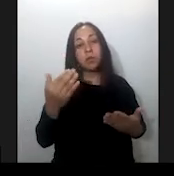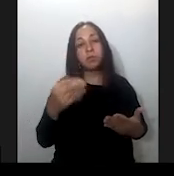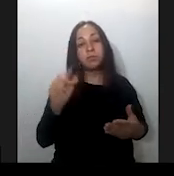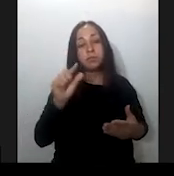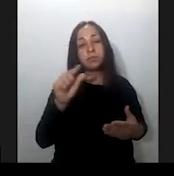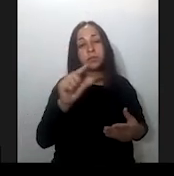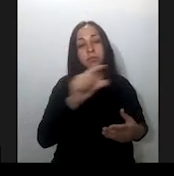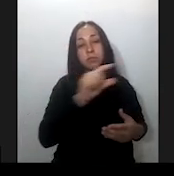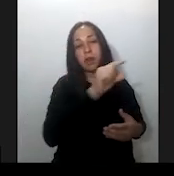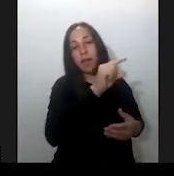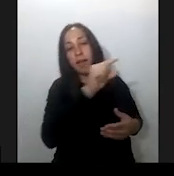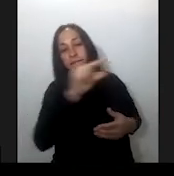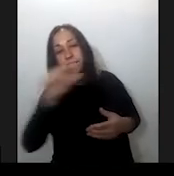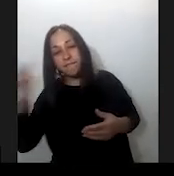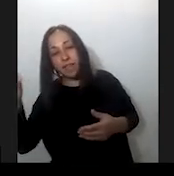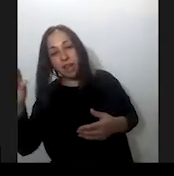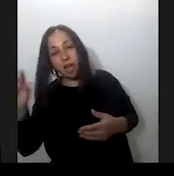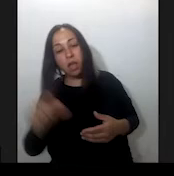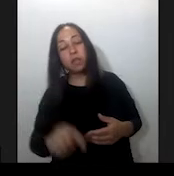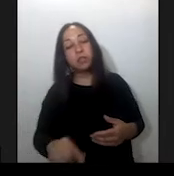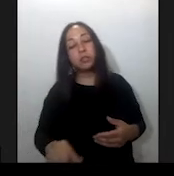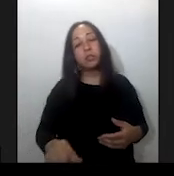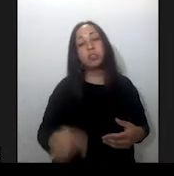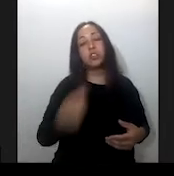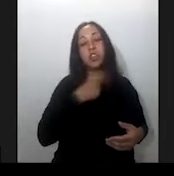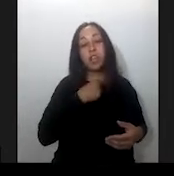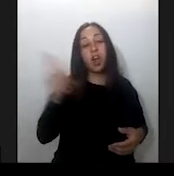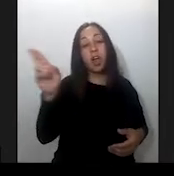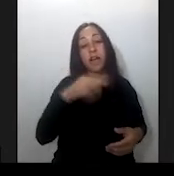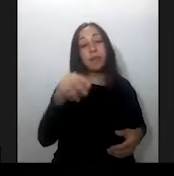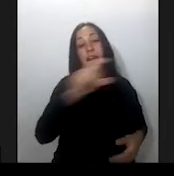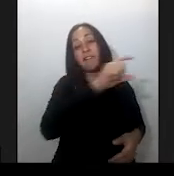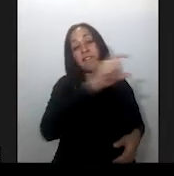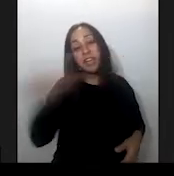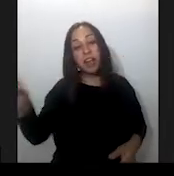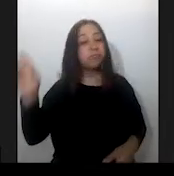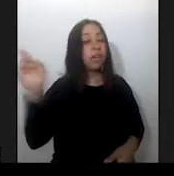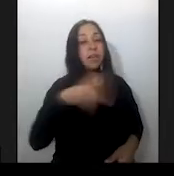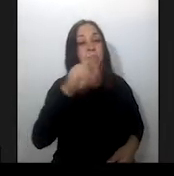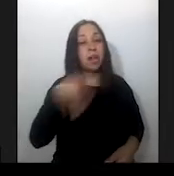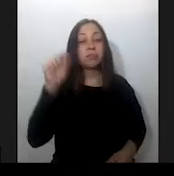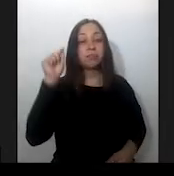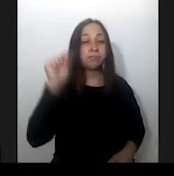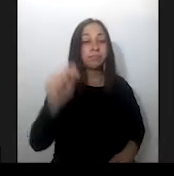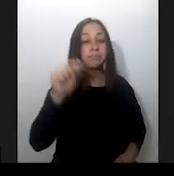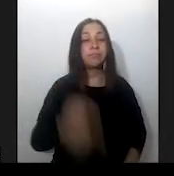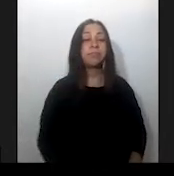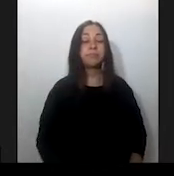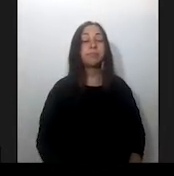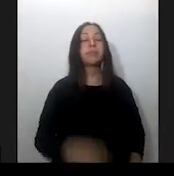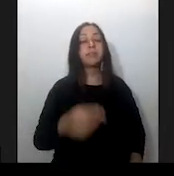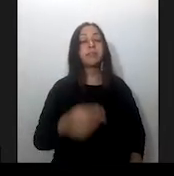yo quiero desplazar toda la fila, eliminar la columna. En este caso yo quiero eliminar la fila entera.